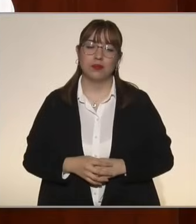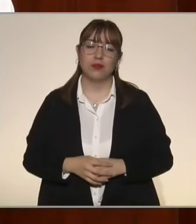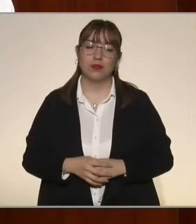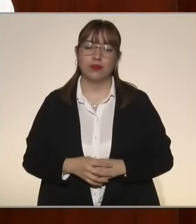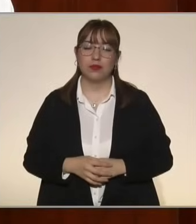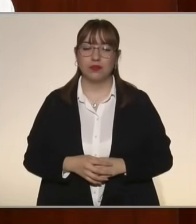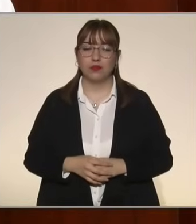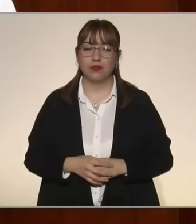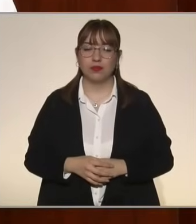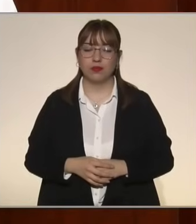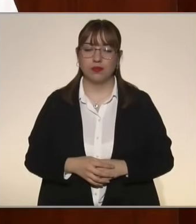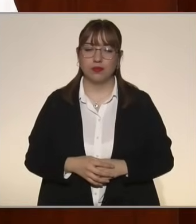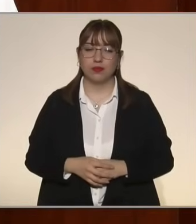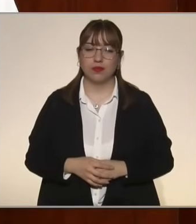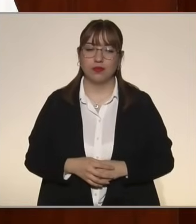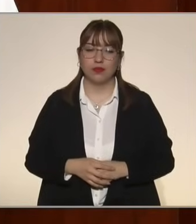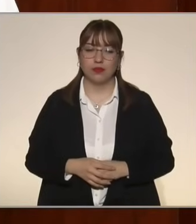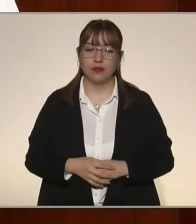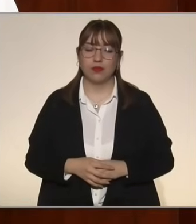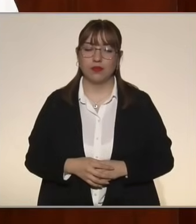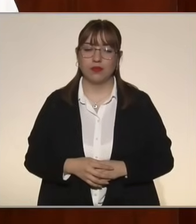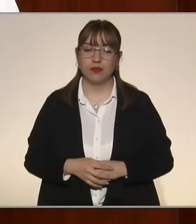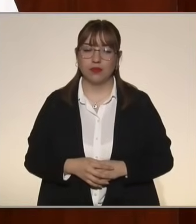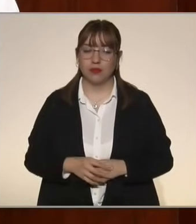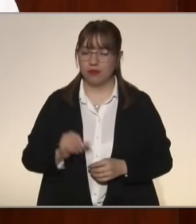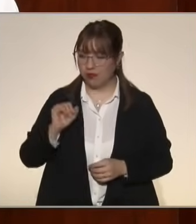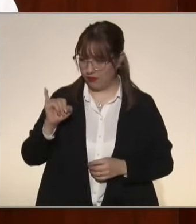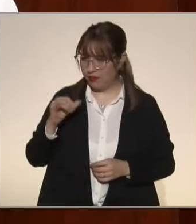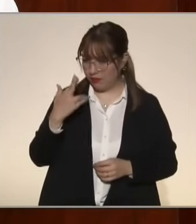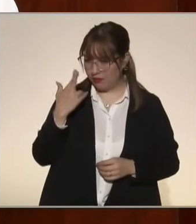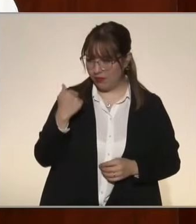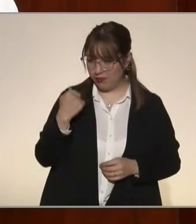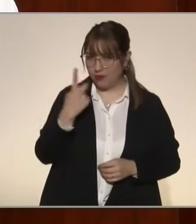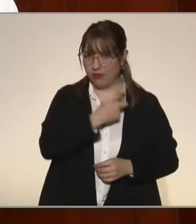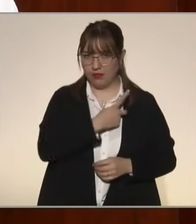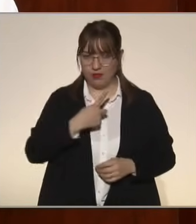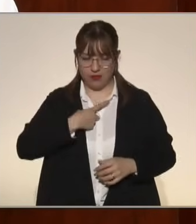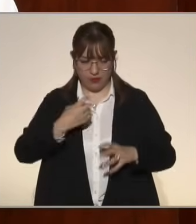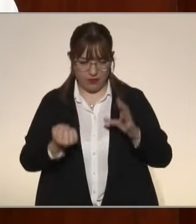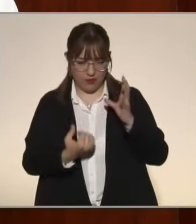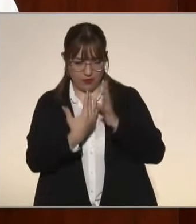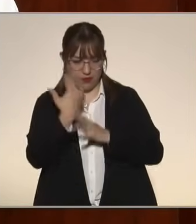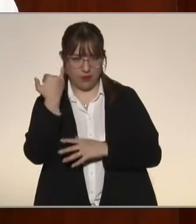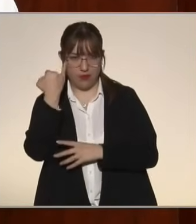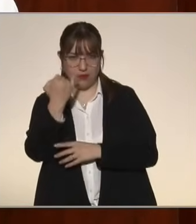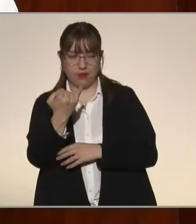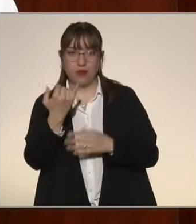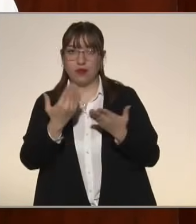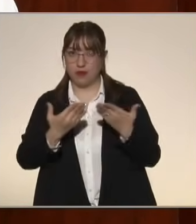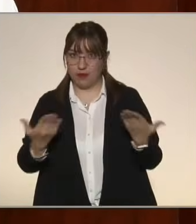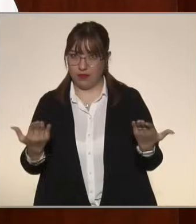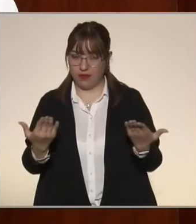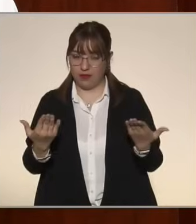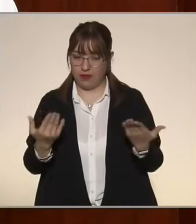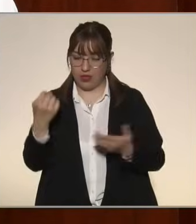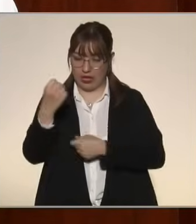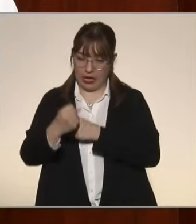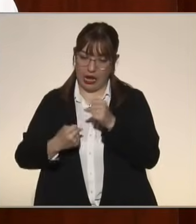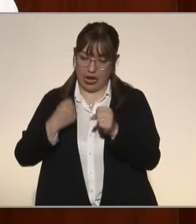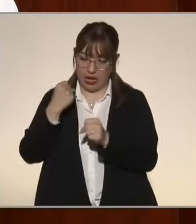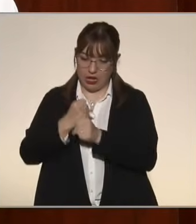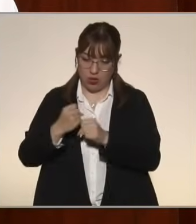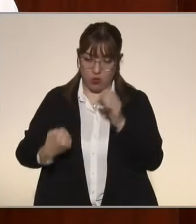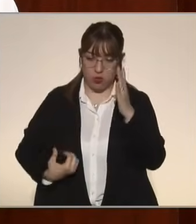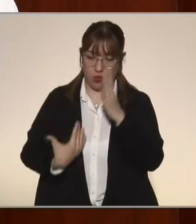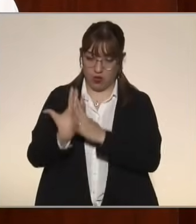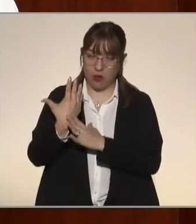que es reinventarse, es entender también que no se necesita un fin de año para cerrar un ciclo, para cerrar